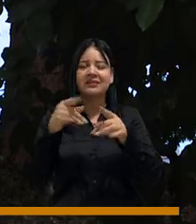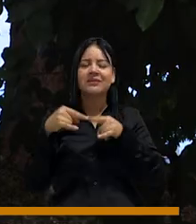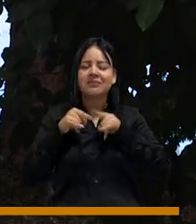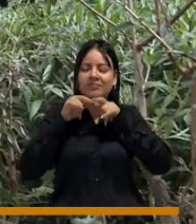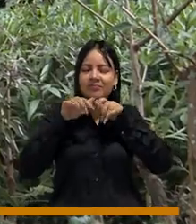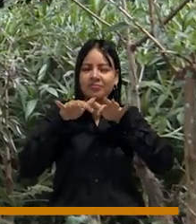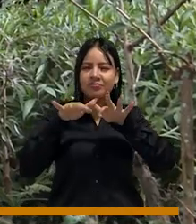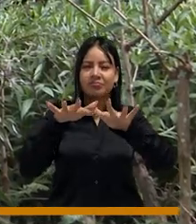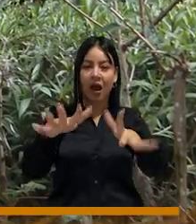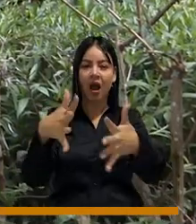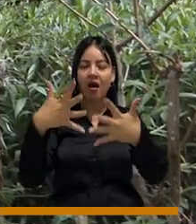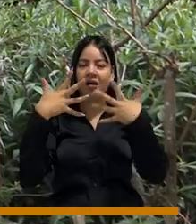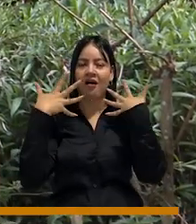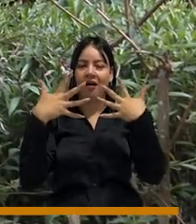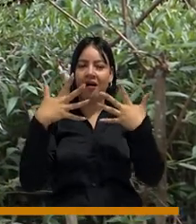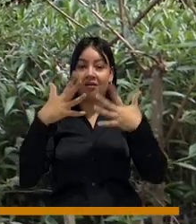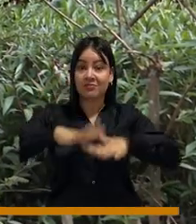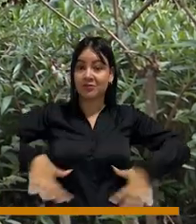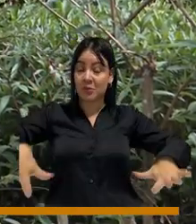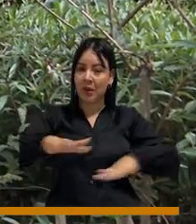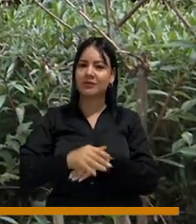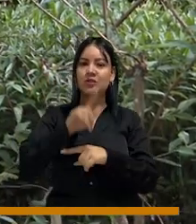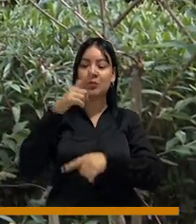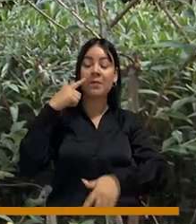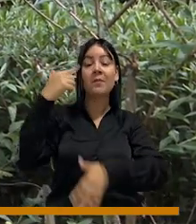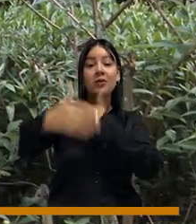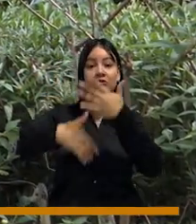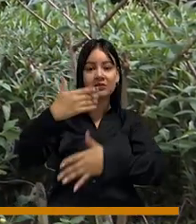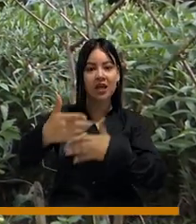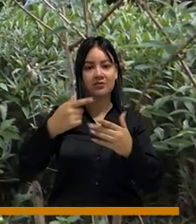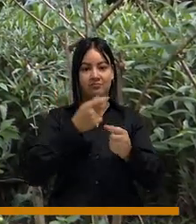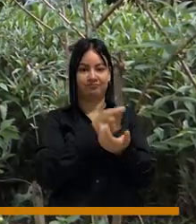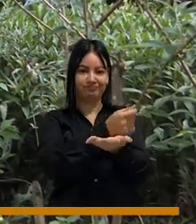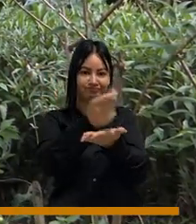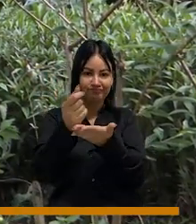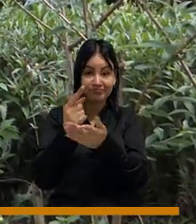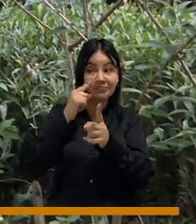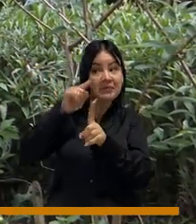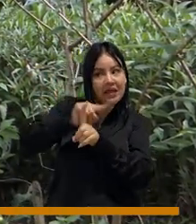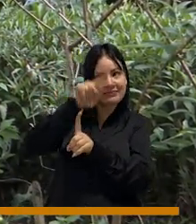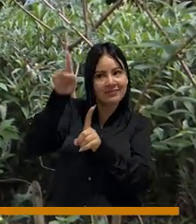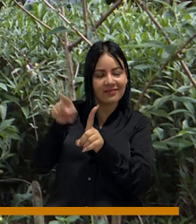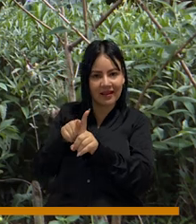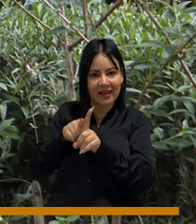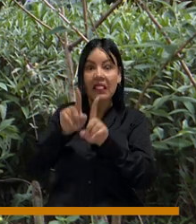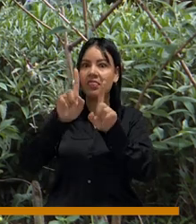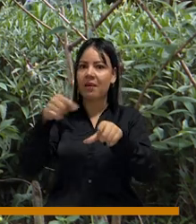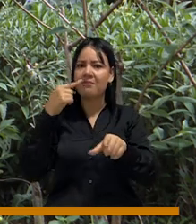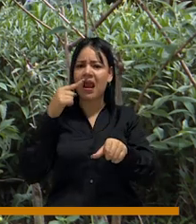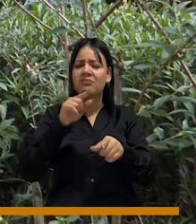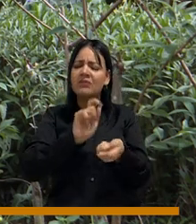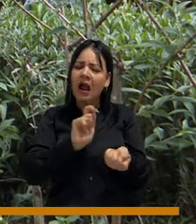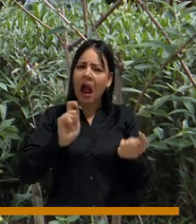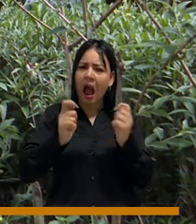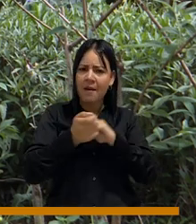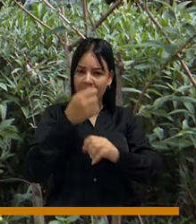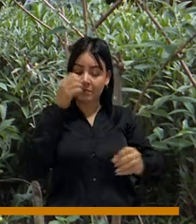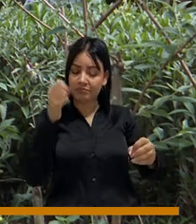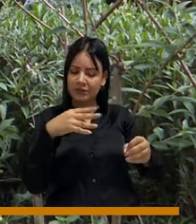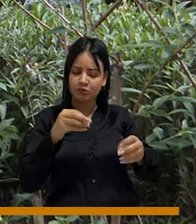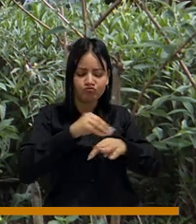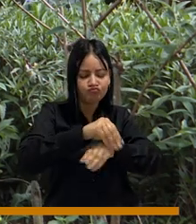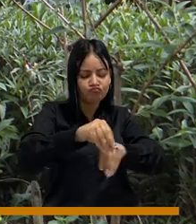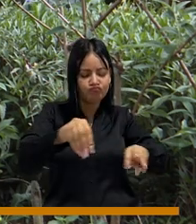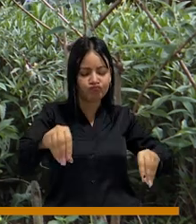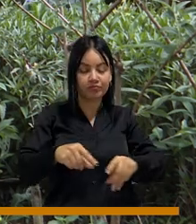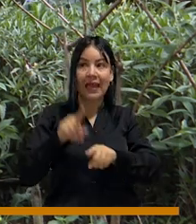la ciudad. A través de procesos de economía circular, de temas de compostaje, tenemos diferentes grupos y colectivos